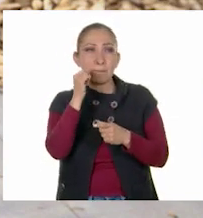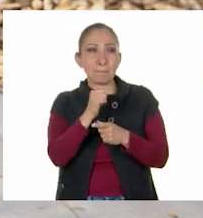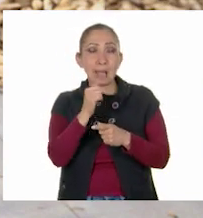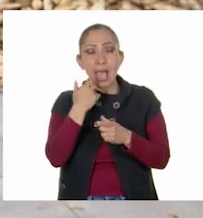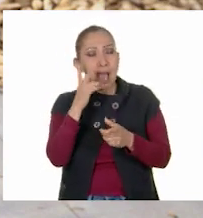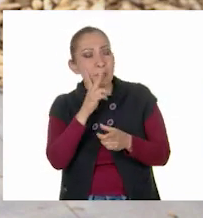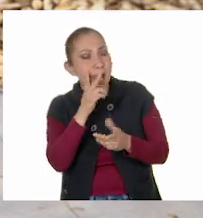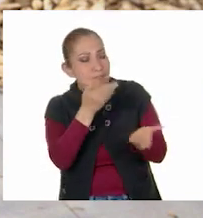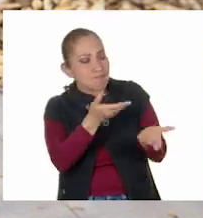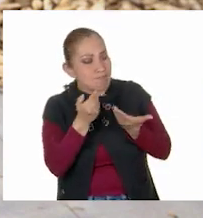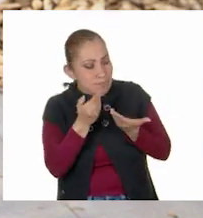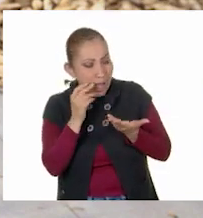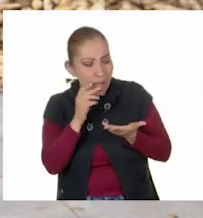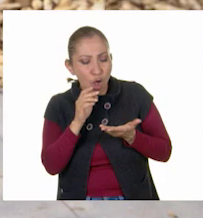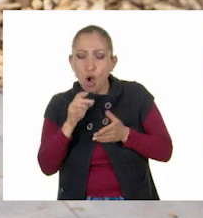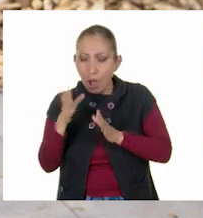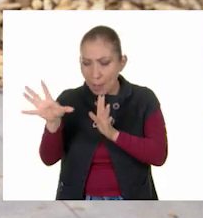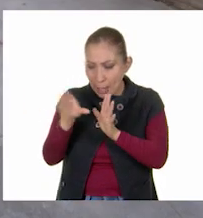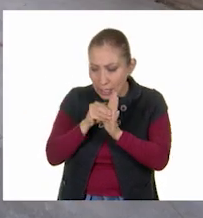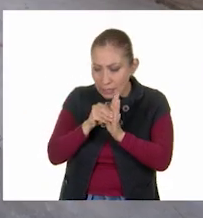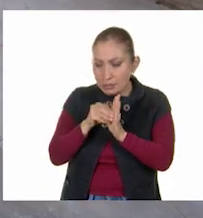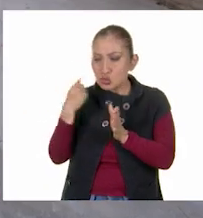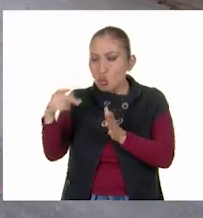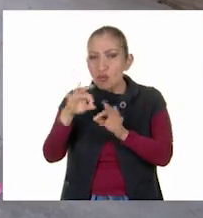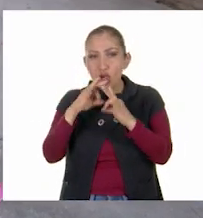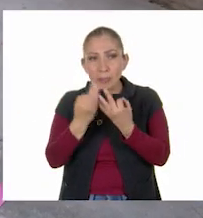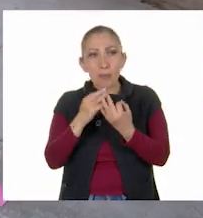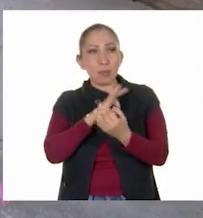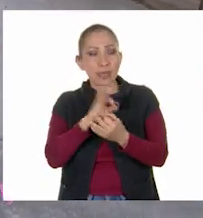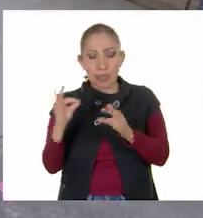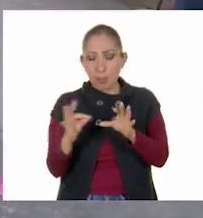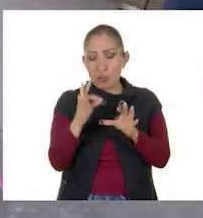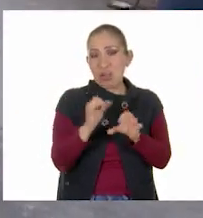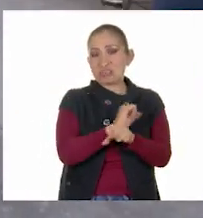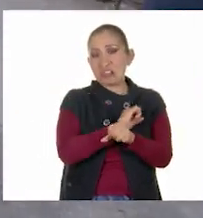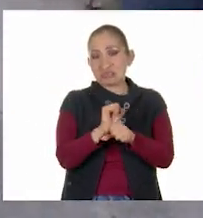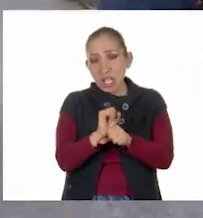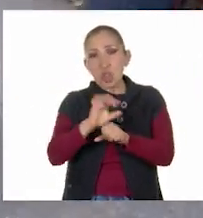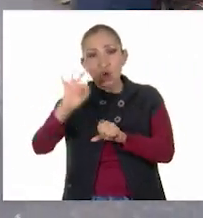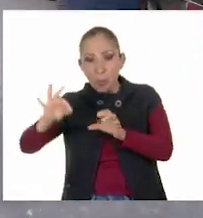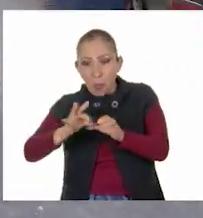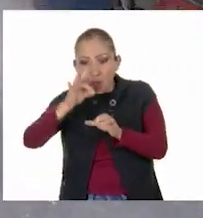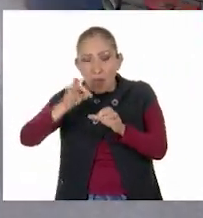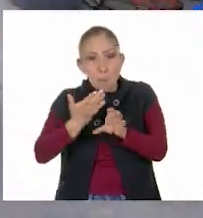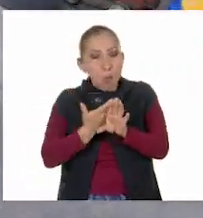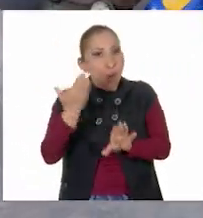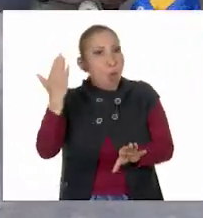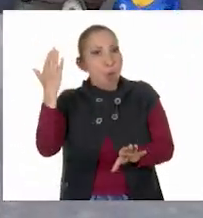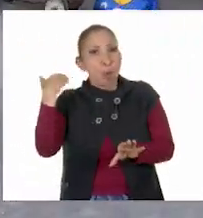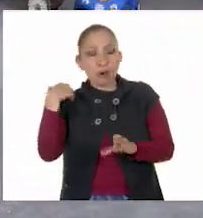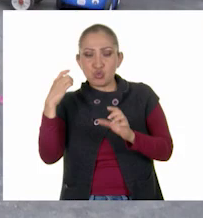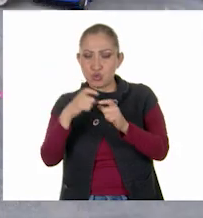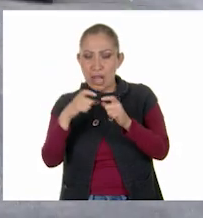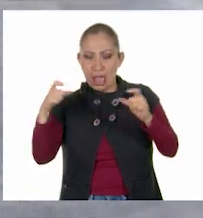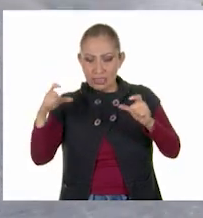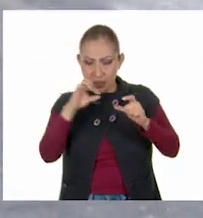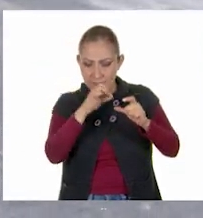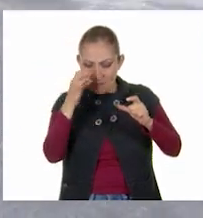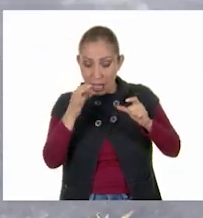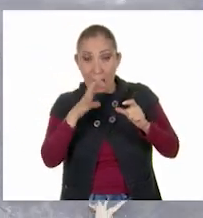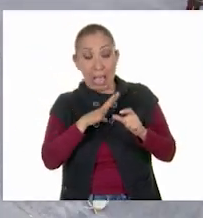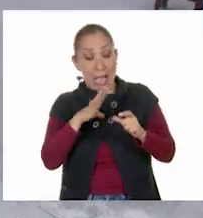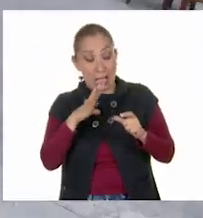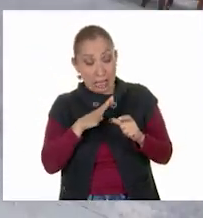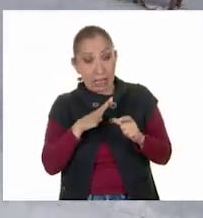préstame tu muestra o déjame sacar tu muestra, porque puede haber bordado muy sencillo, puede haber bordado muy grandes, porque sí hay